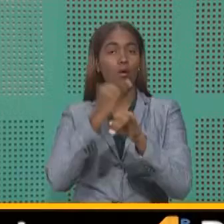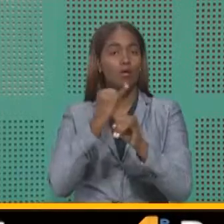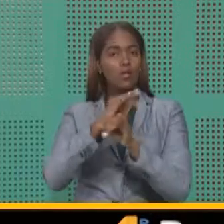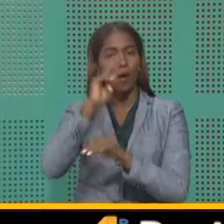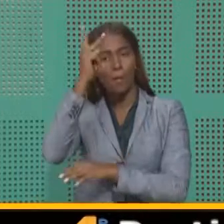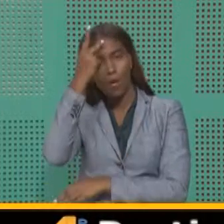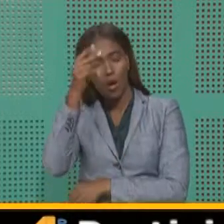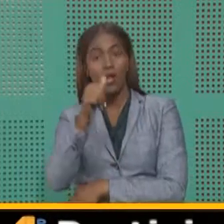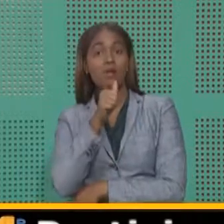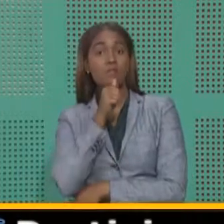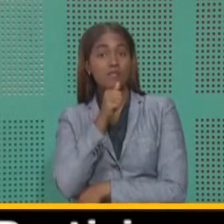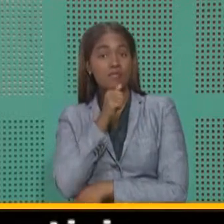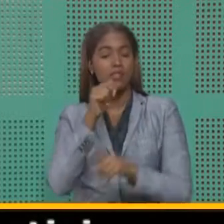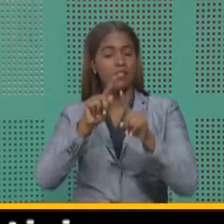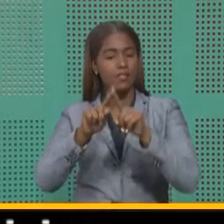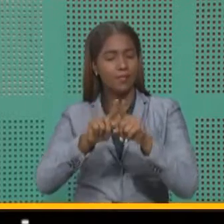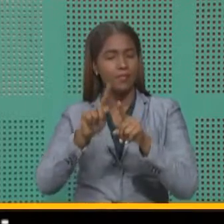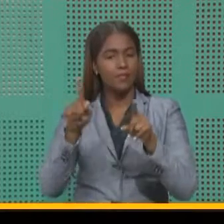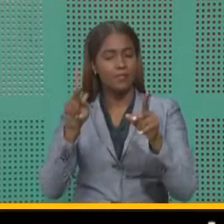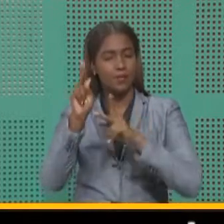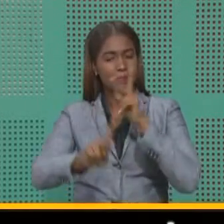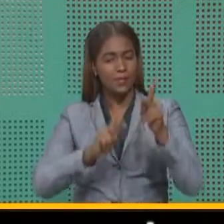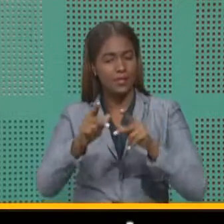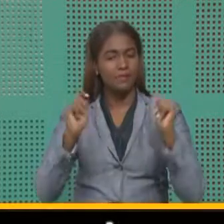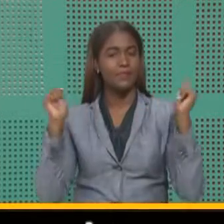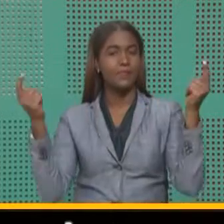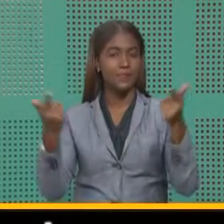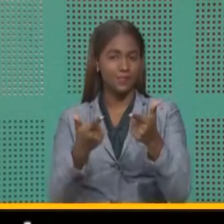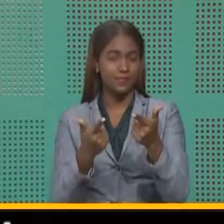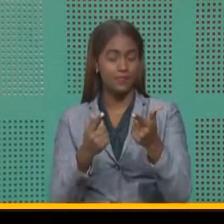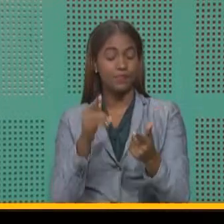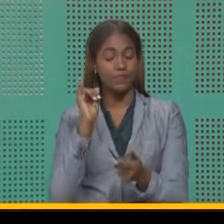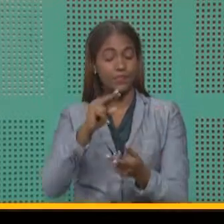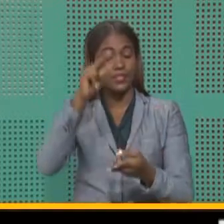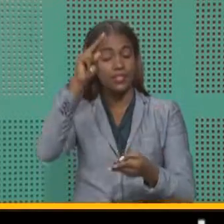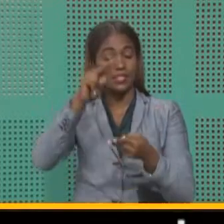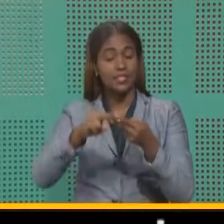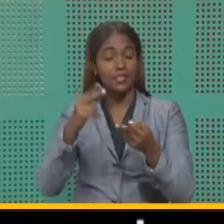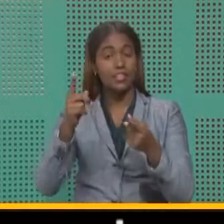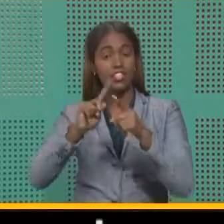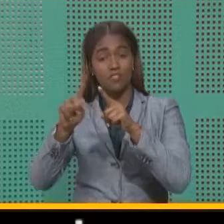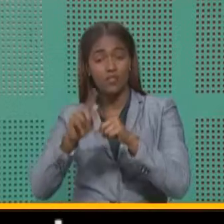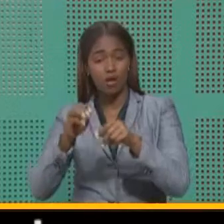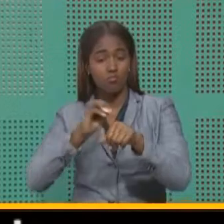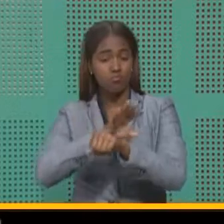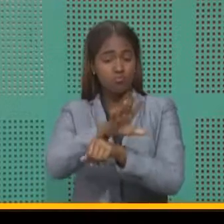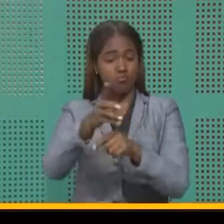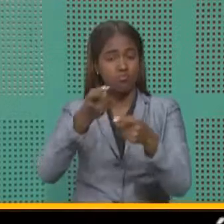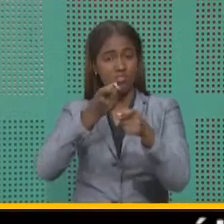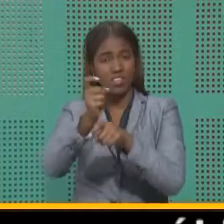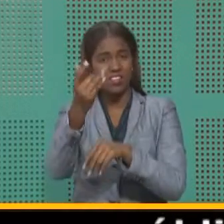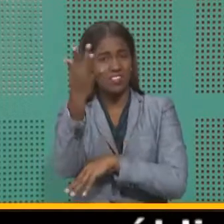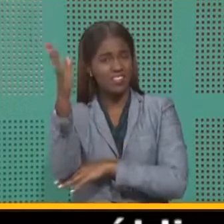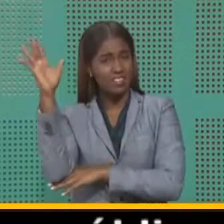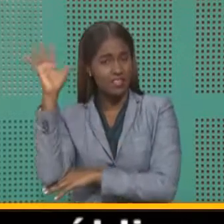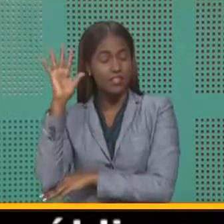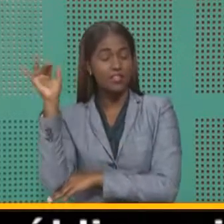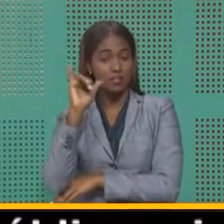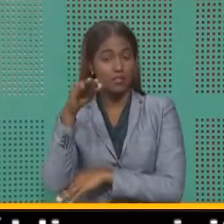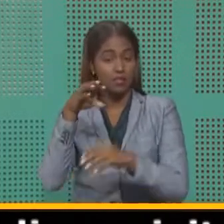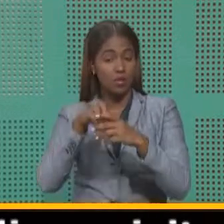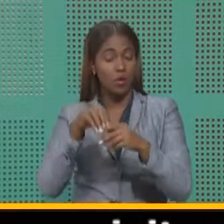así como de la población en sentido general reduciendo el impacto producido al medio ambiente y su